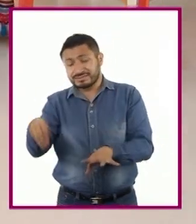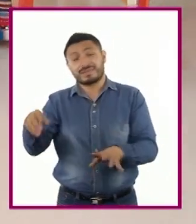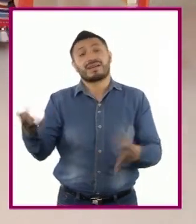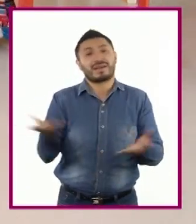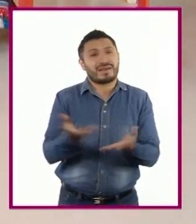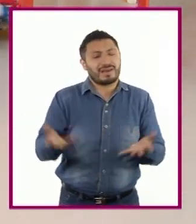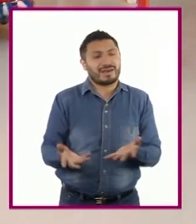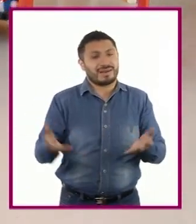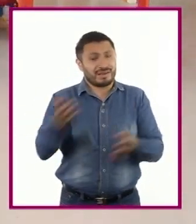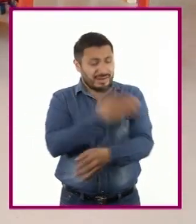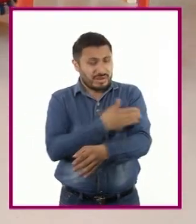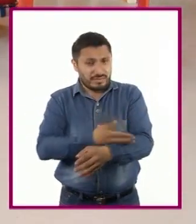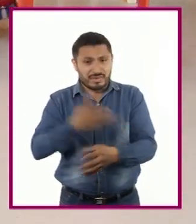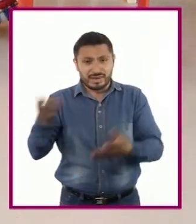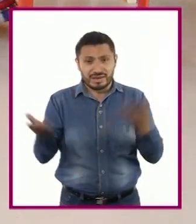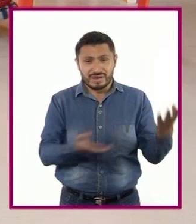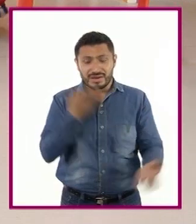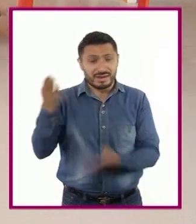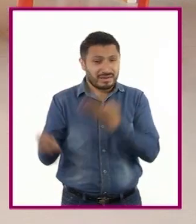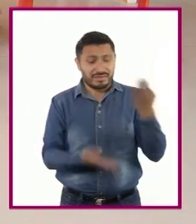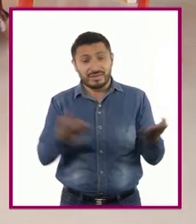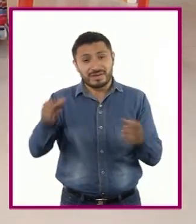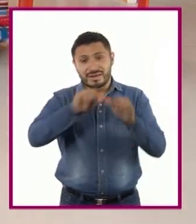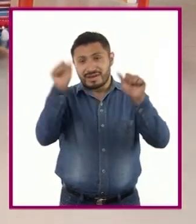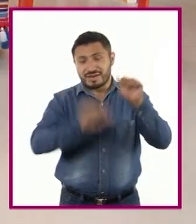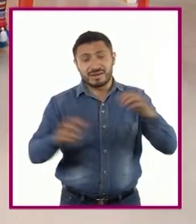crear bailando.